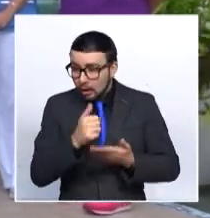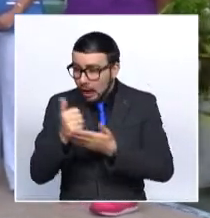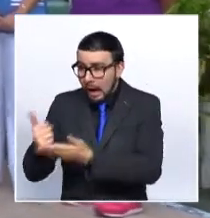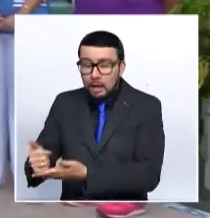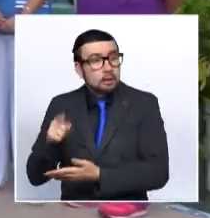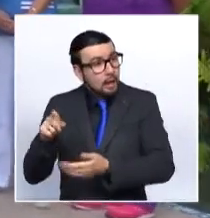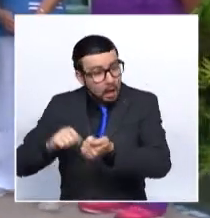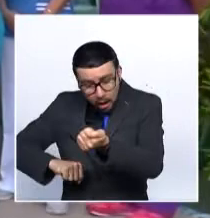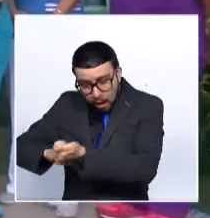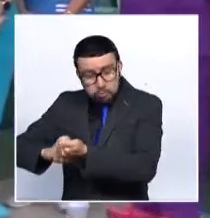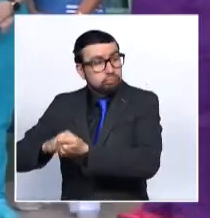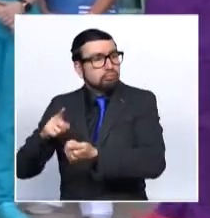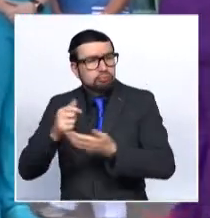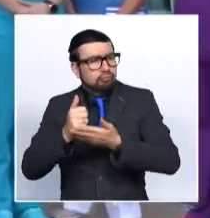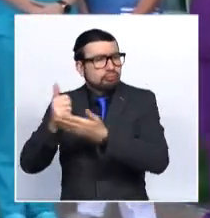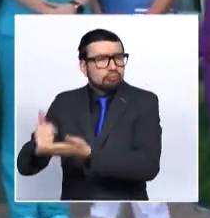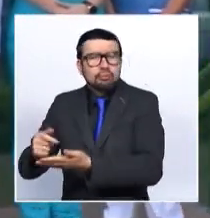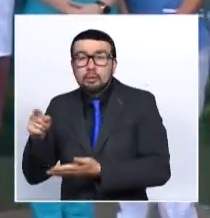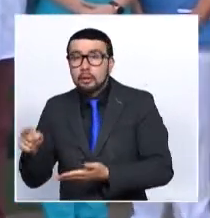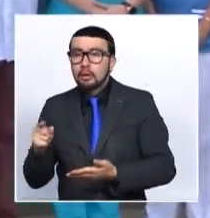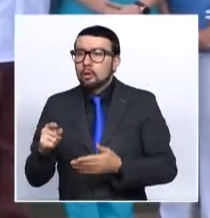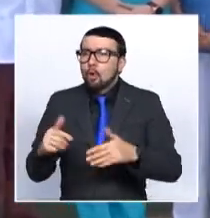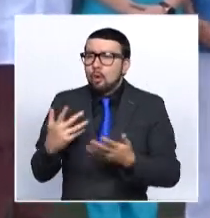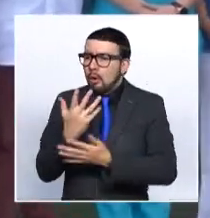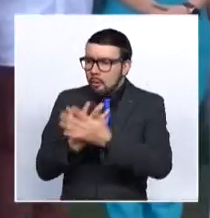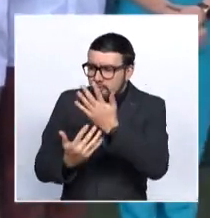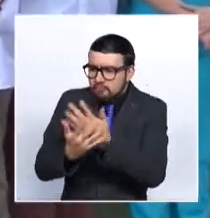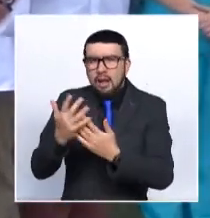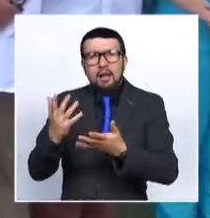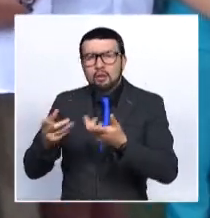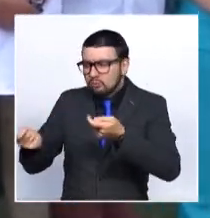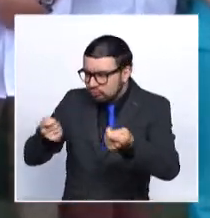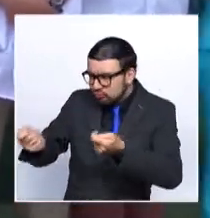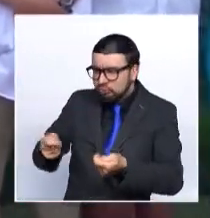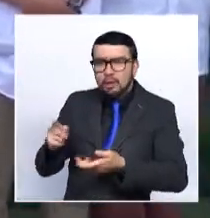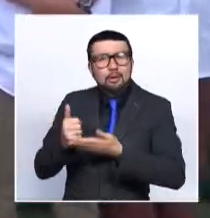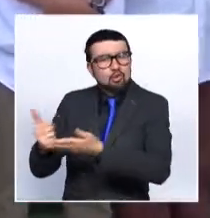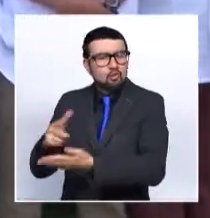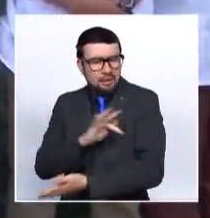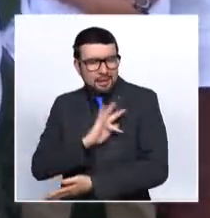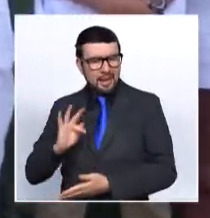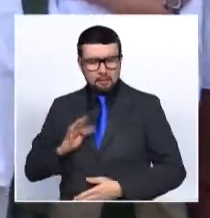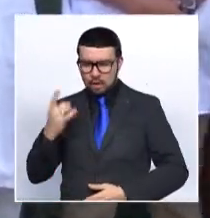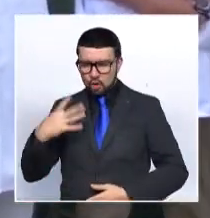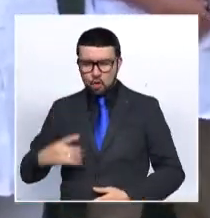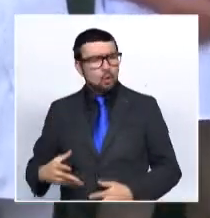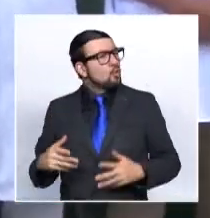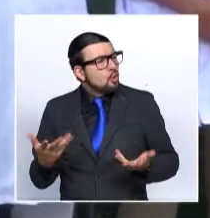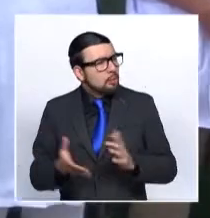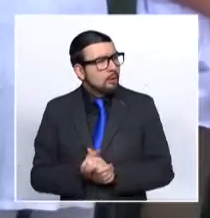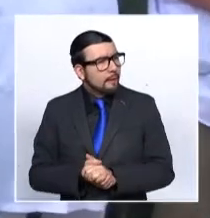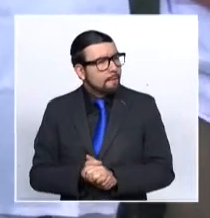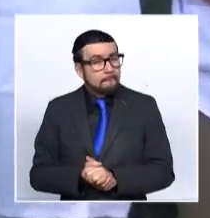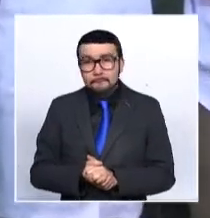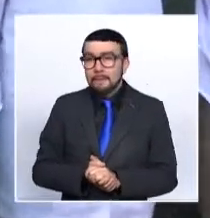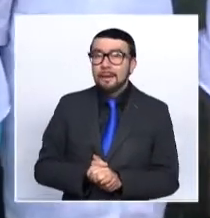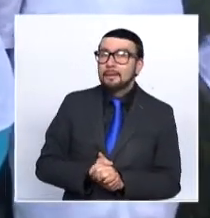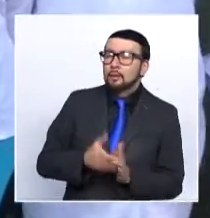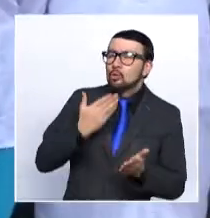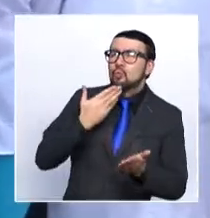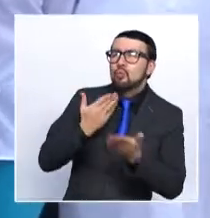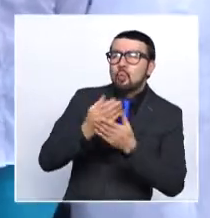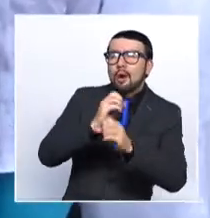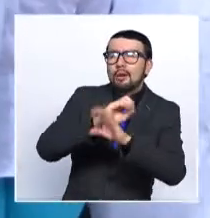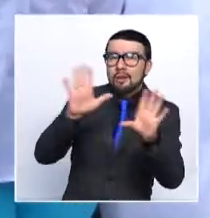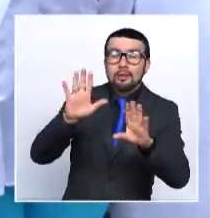acompañamiento a través de las manos y de otras terapias para el dolor? Bueno, doctor, primero que todo, buenos días a las personas que nos siguen a